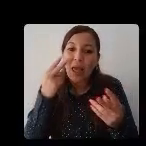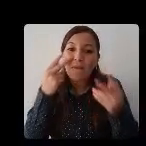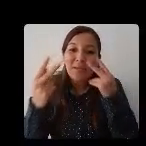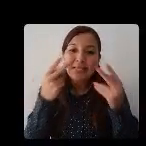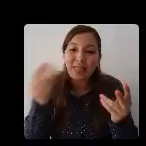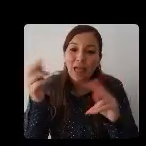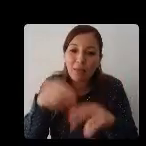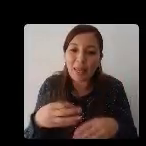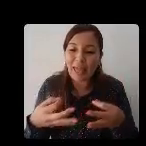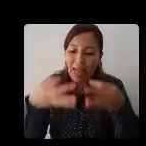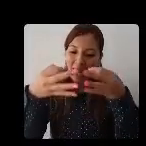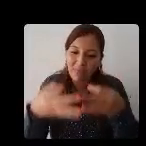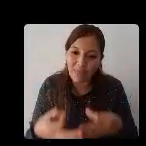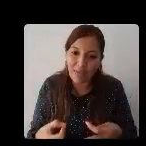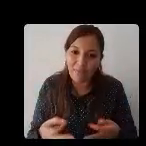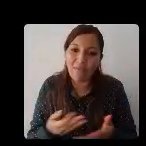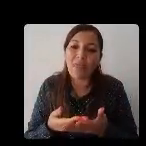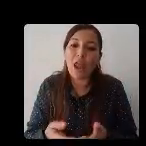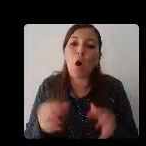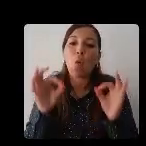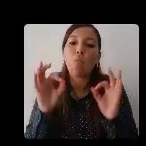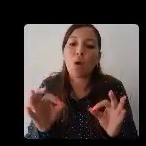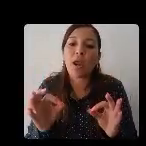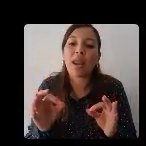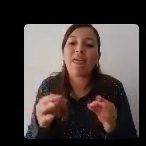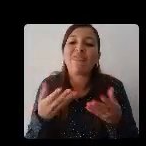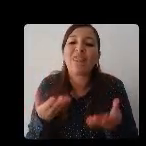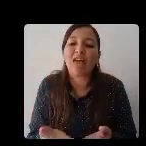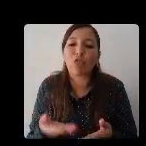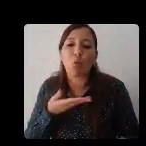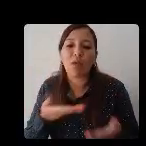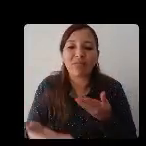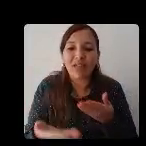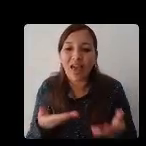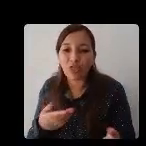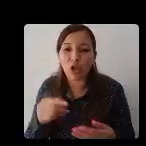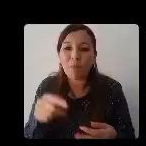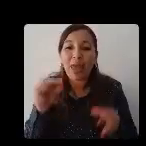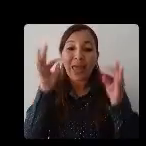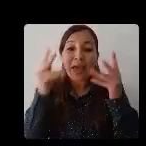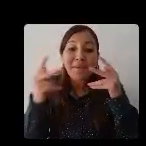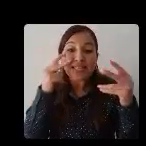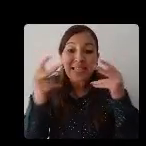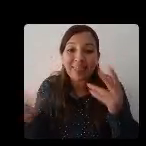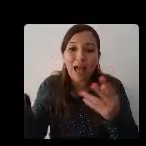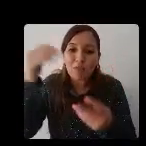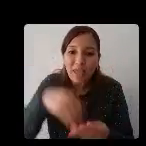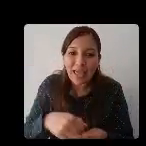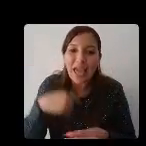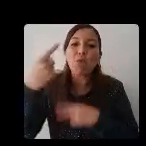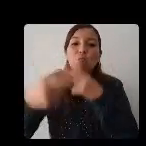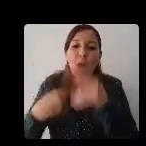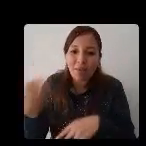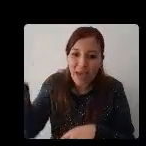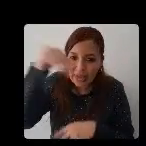pienso que es lo mejor que el visitante puede recibir de parte de nuestra asociación, ¿no?